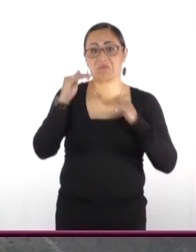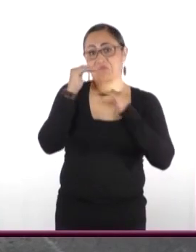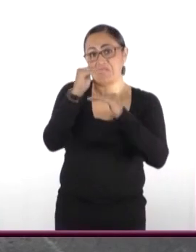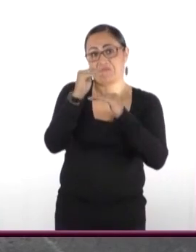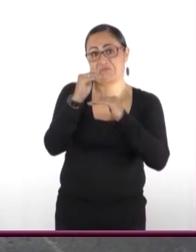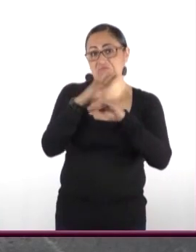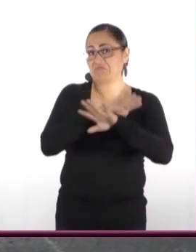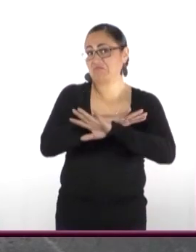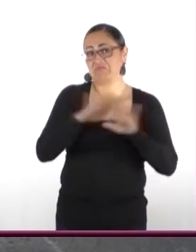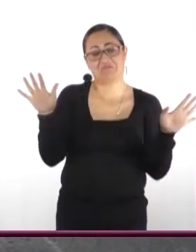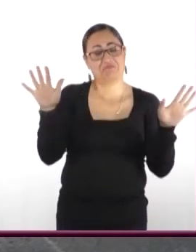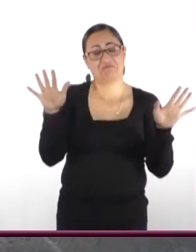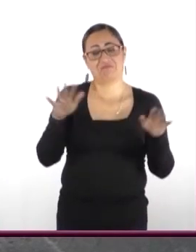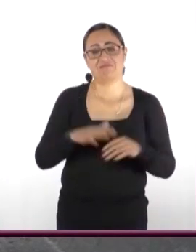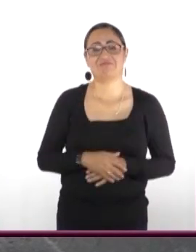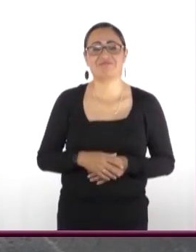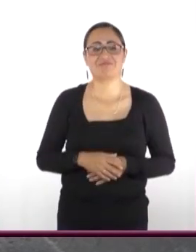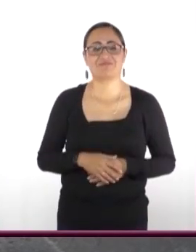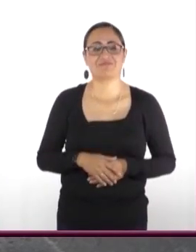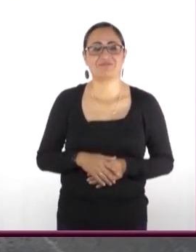Ya, 8.